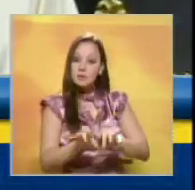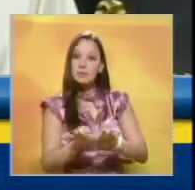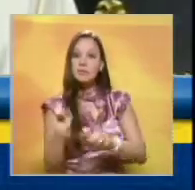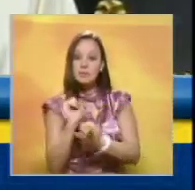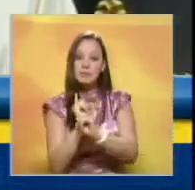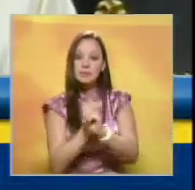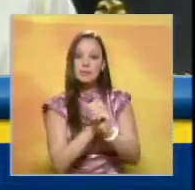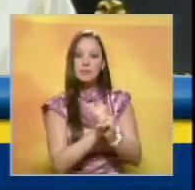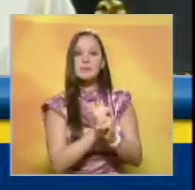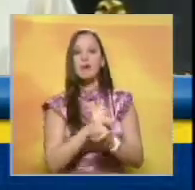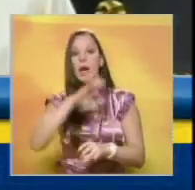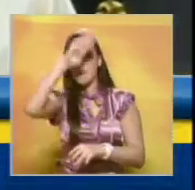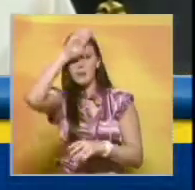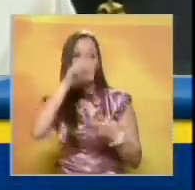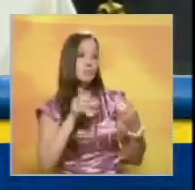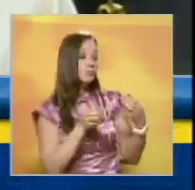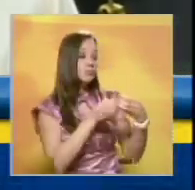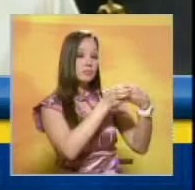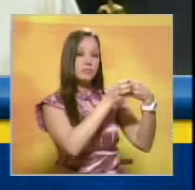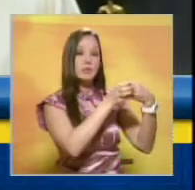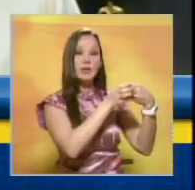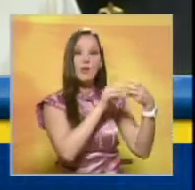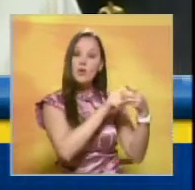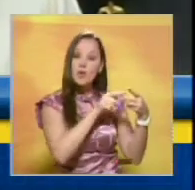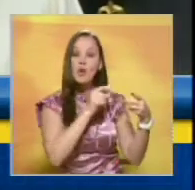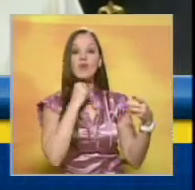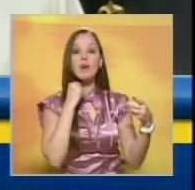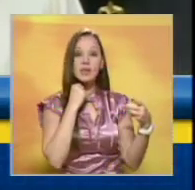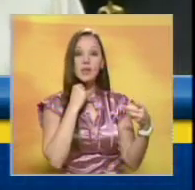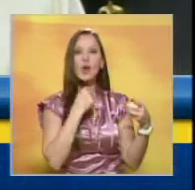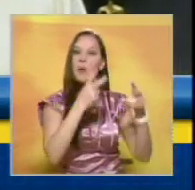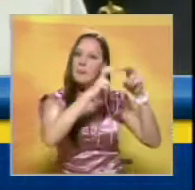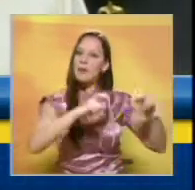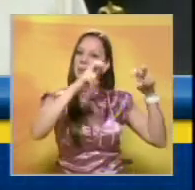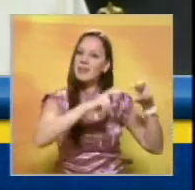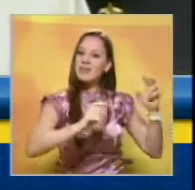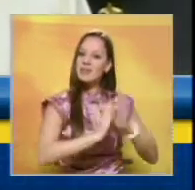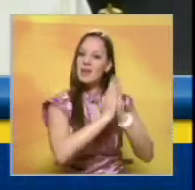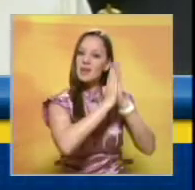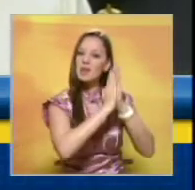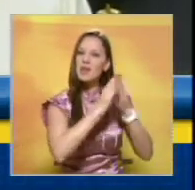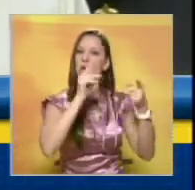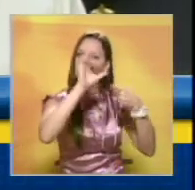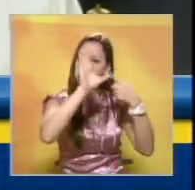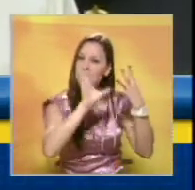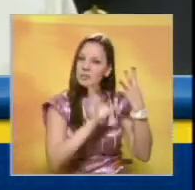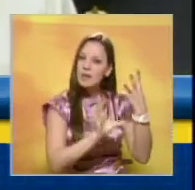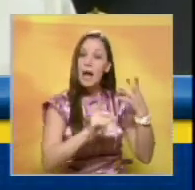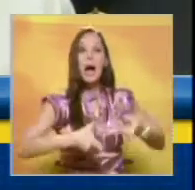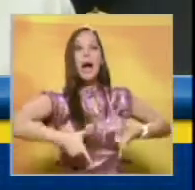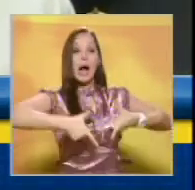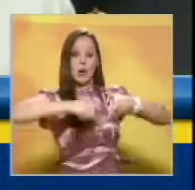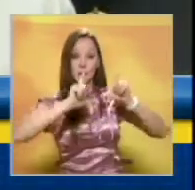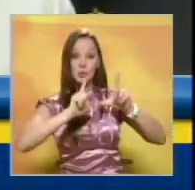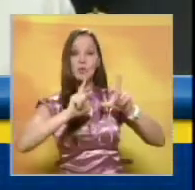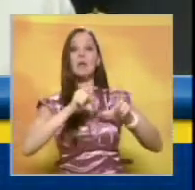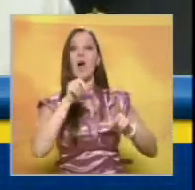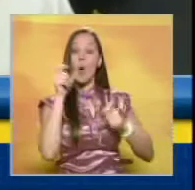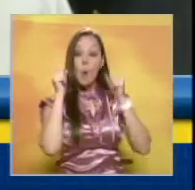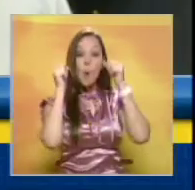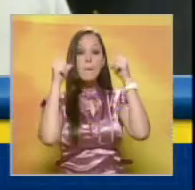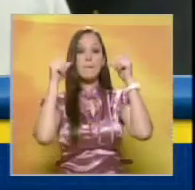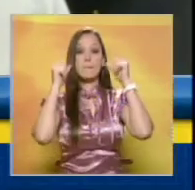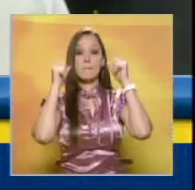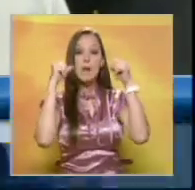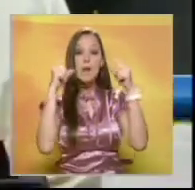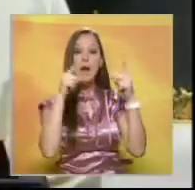pontífice se reunió con el prefecto de la Congregación para las Causas de los Santos con el fin de autorizar la existencia de un milagro